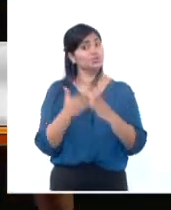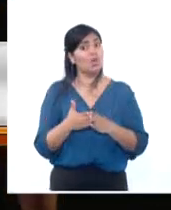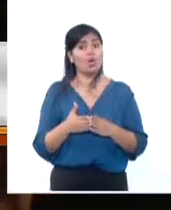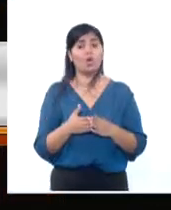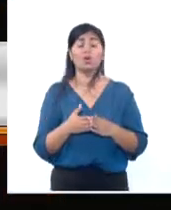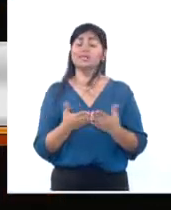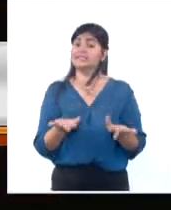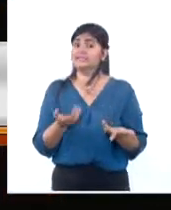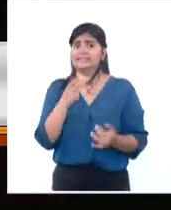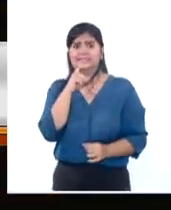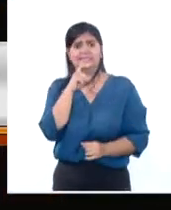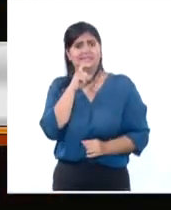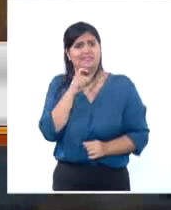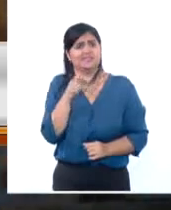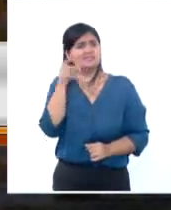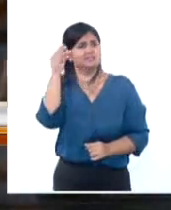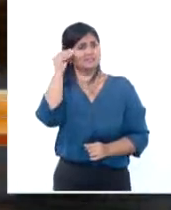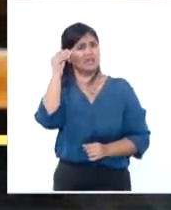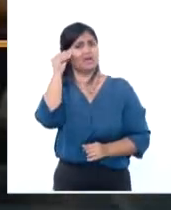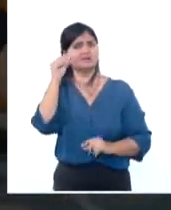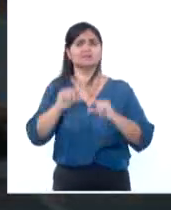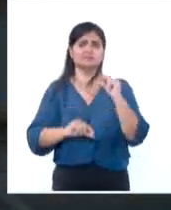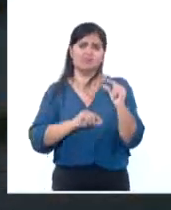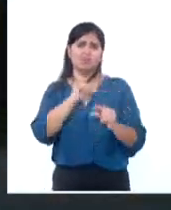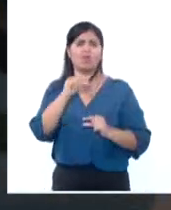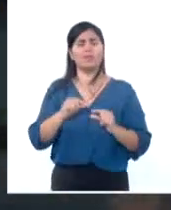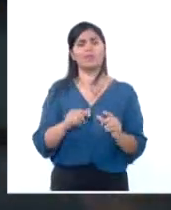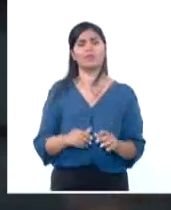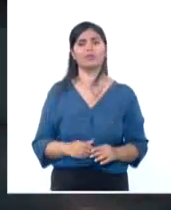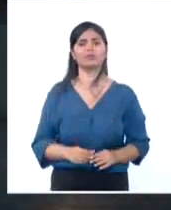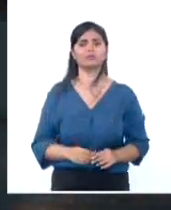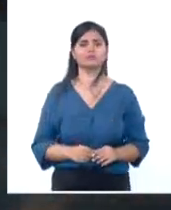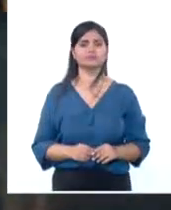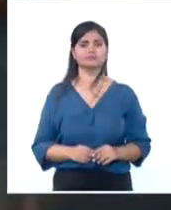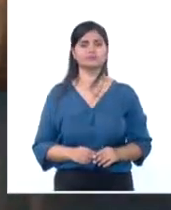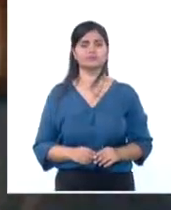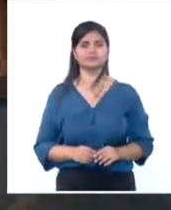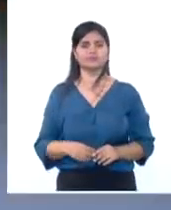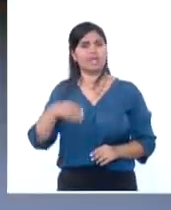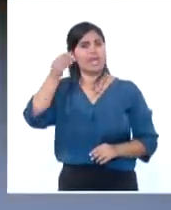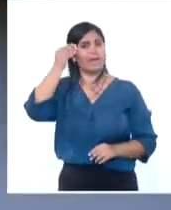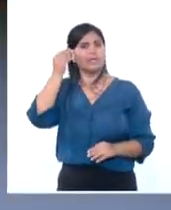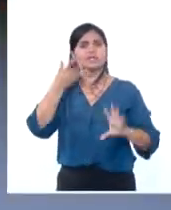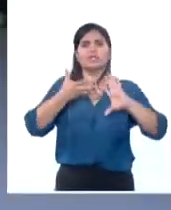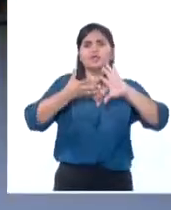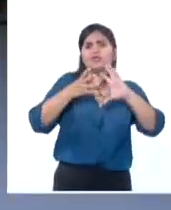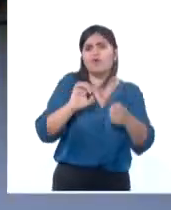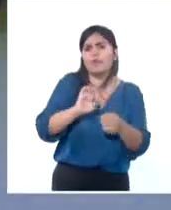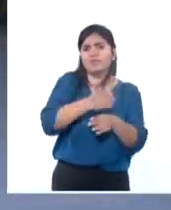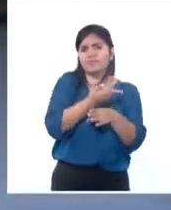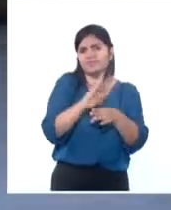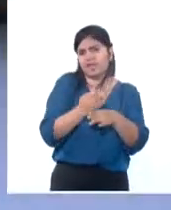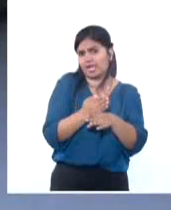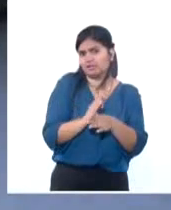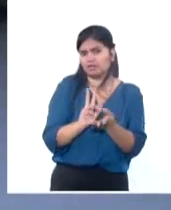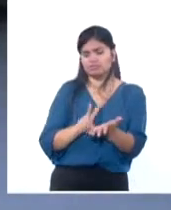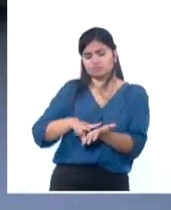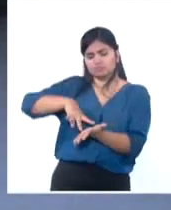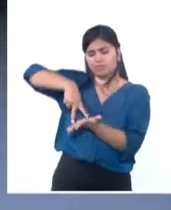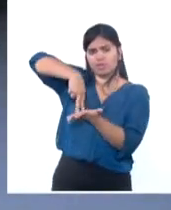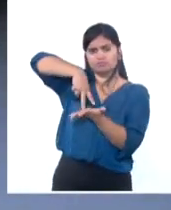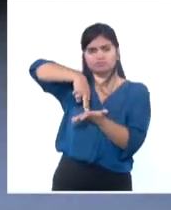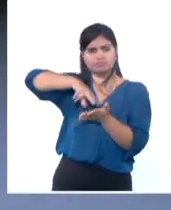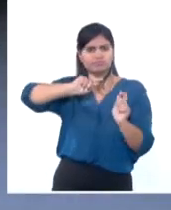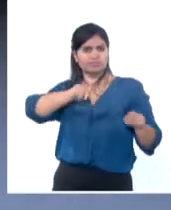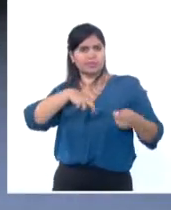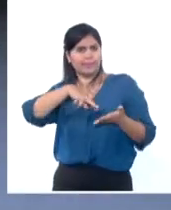puntas. Y entonces hacer movimientos de contemporáneo fuera de eje y fuera de balance en punta es totalmente más complicado todavía.